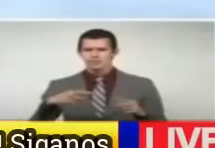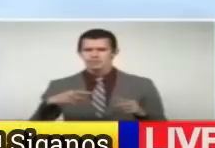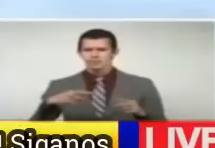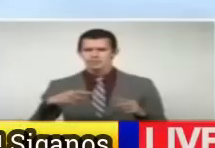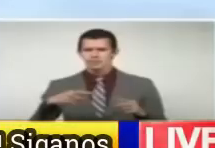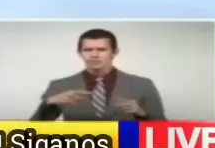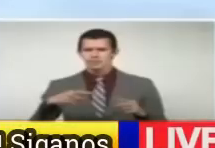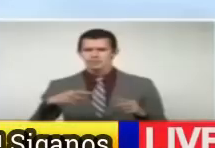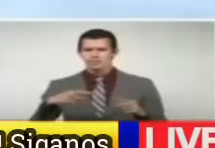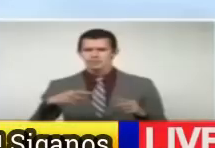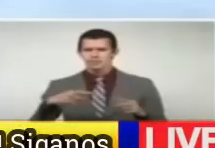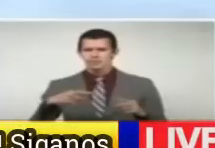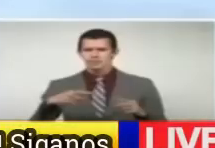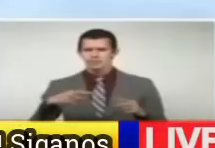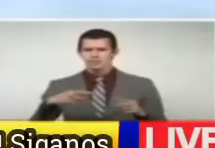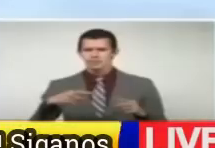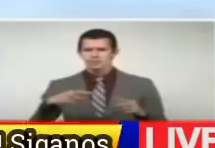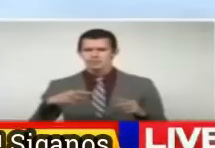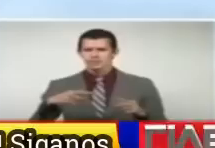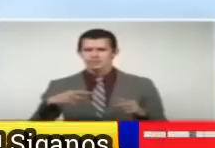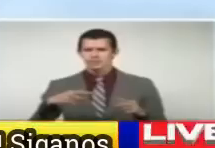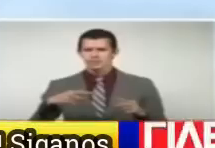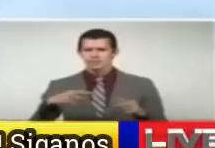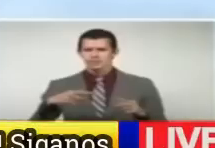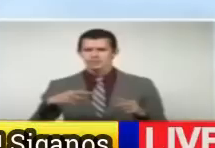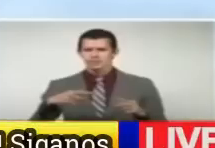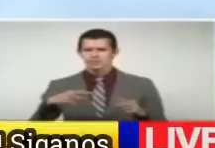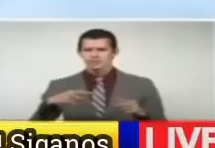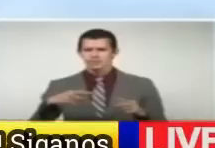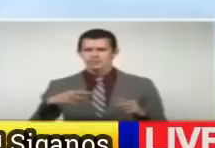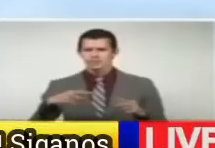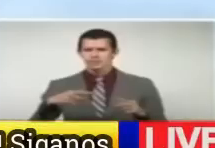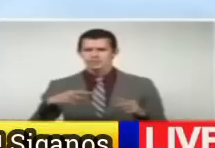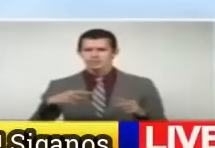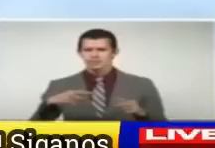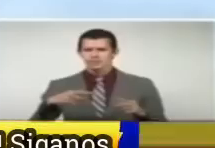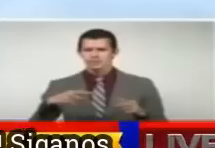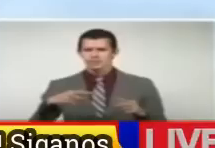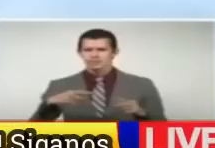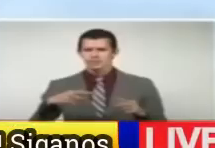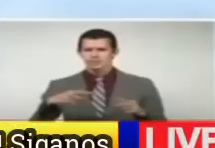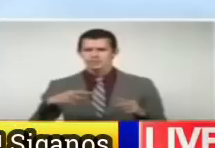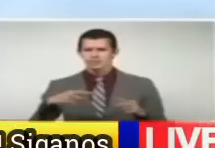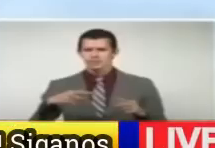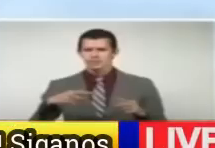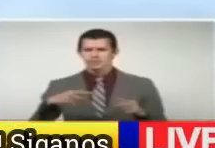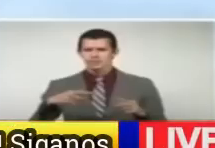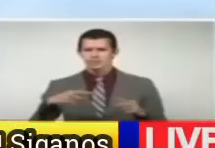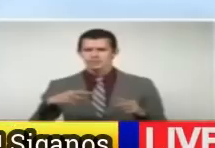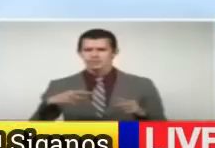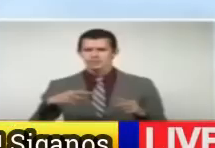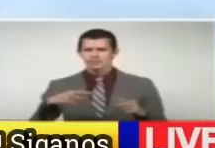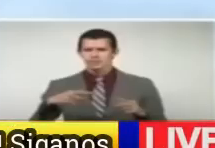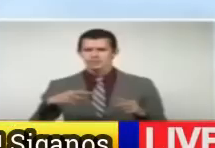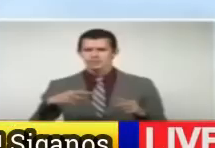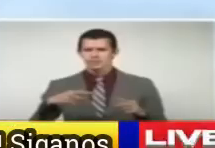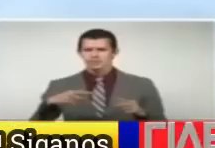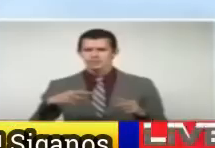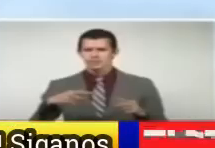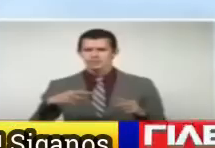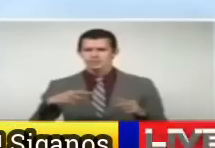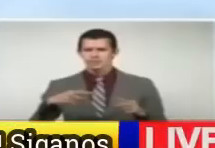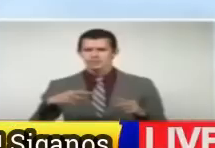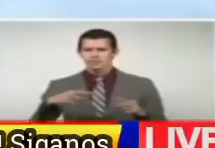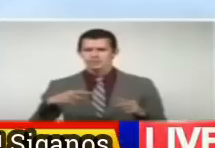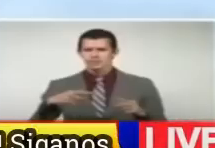televisión cubana, en especial a las del sistema informativo, a no continuar franqueándole el espacio del noticiero estelar de Cuba Visión al vocero del